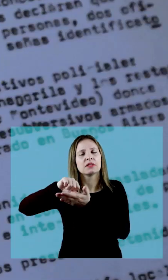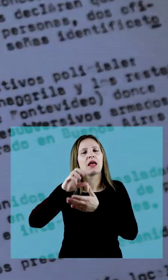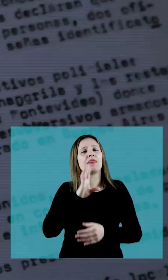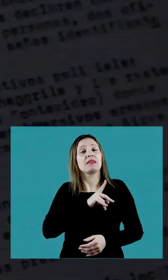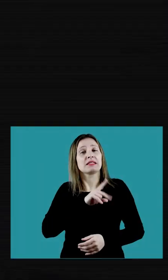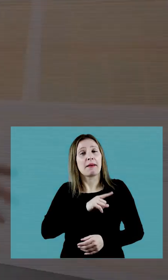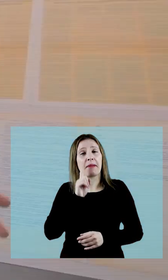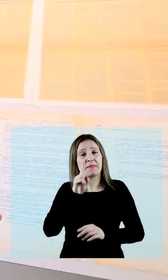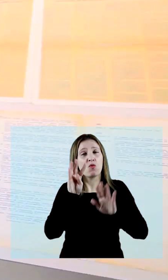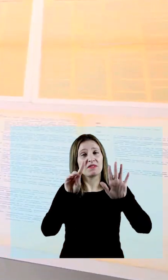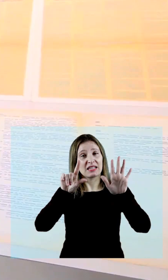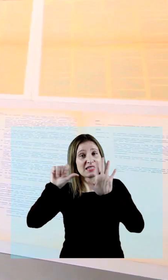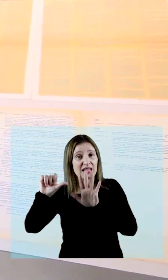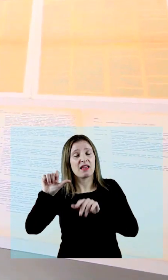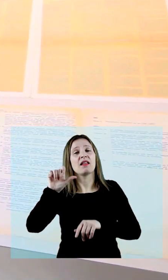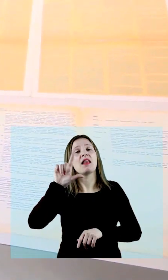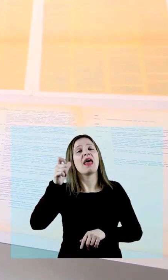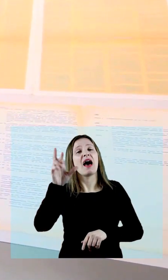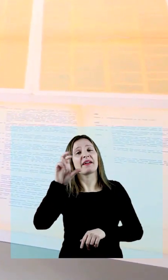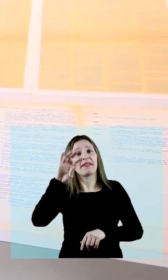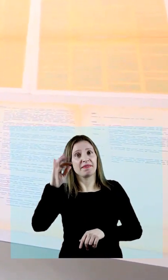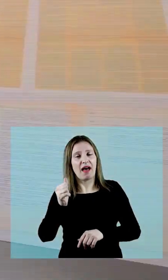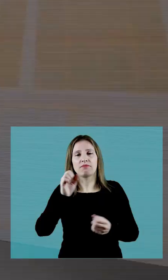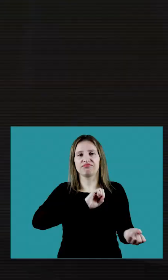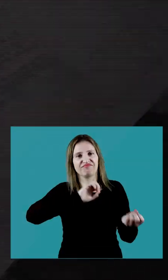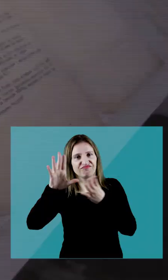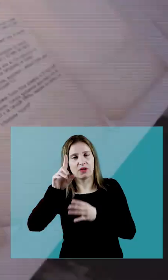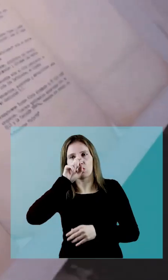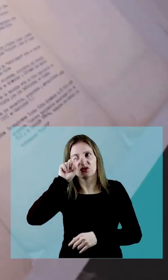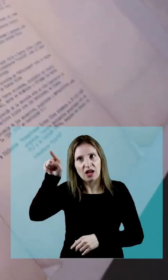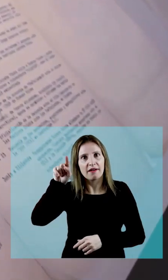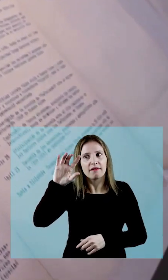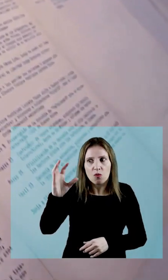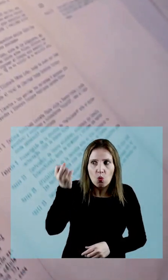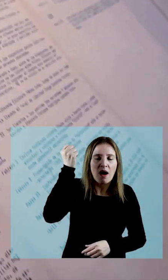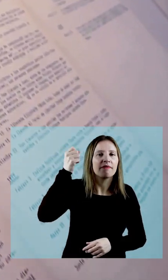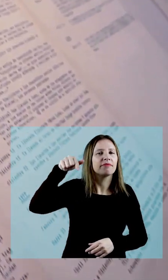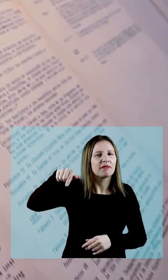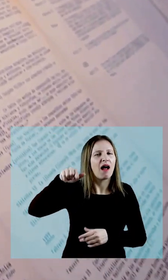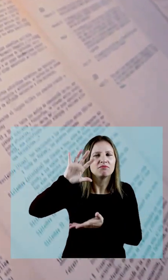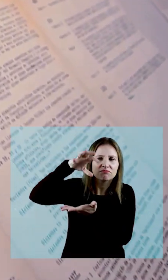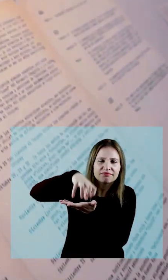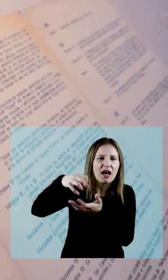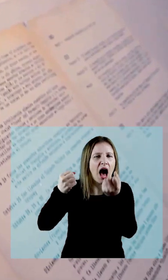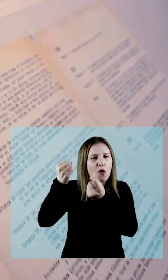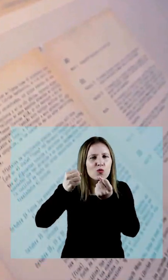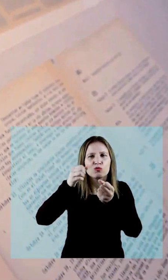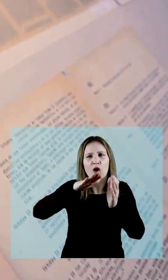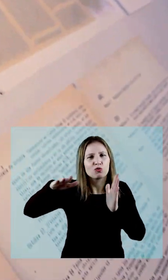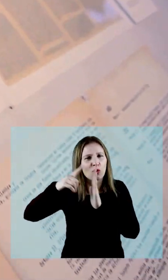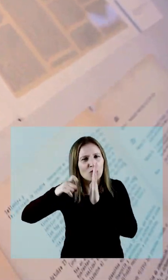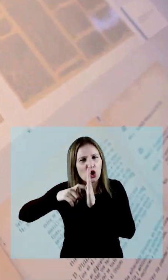se va de Montevideo a Buenos Aires, logra identificar el lugar donde está Automotores Orletti, y